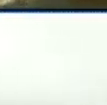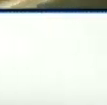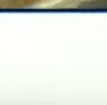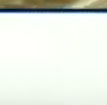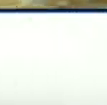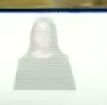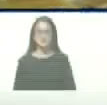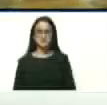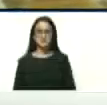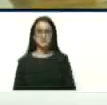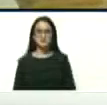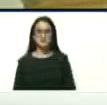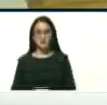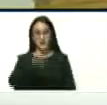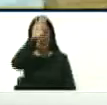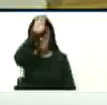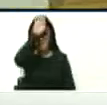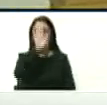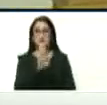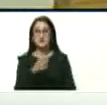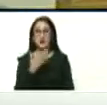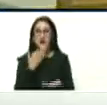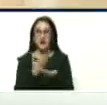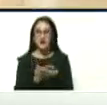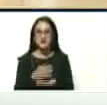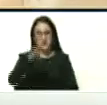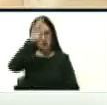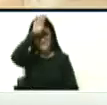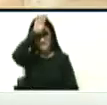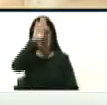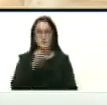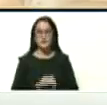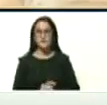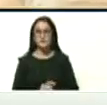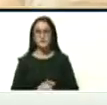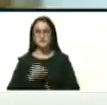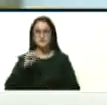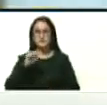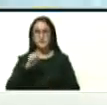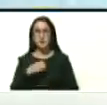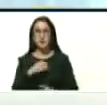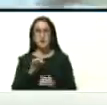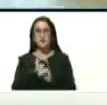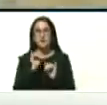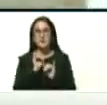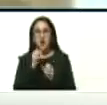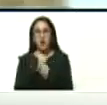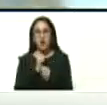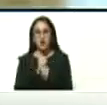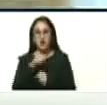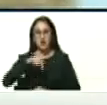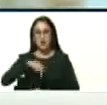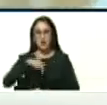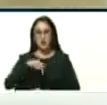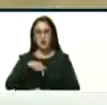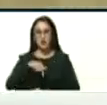que así seguiremos. Gracias, Papa Francisco. Y quiero ir despidiendo esta jornada hoy,